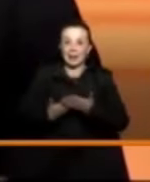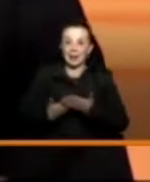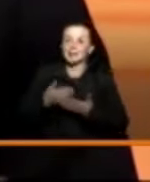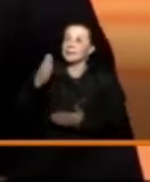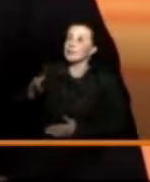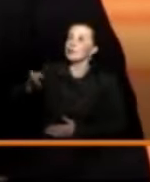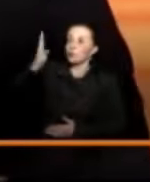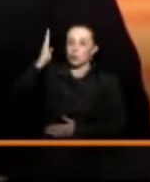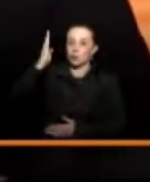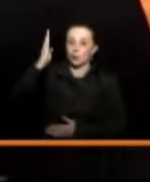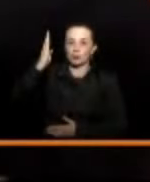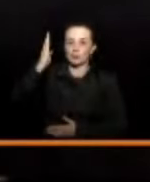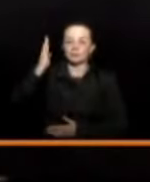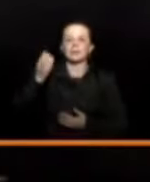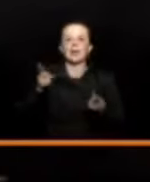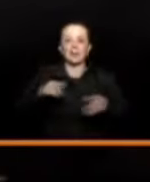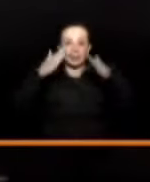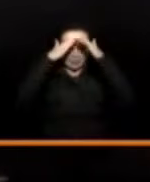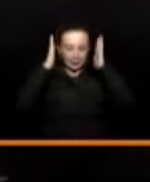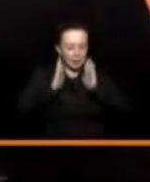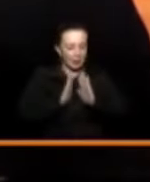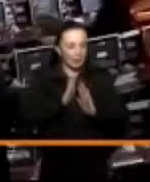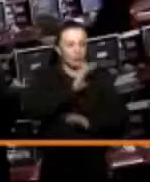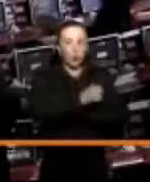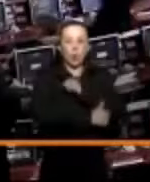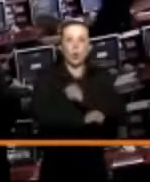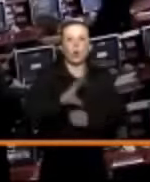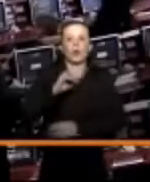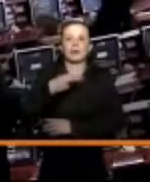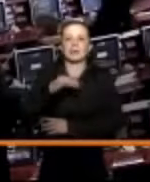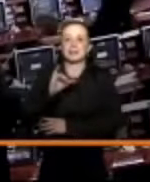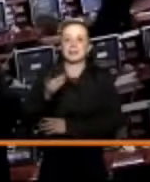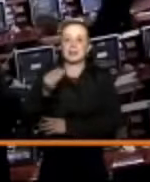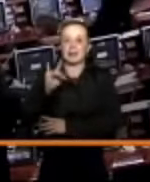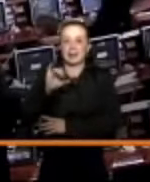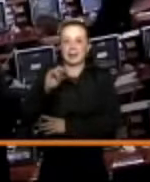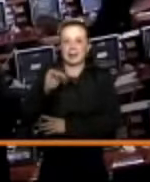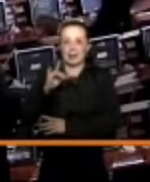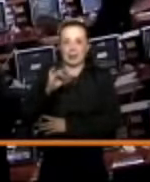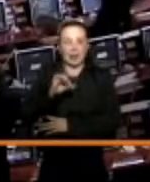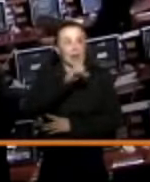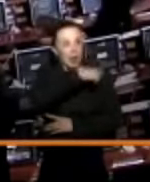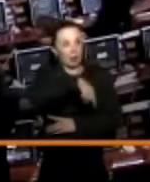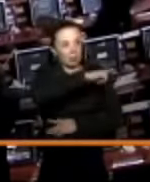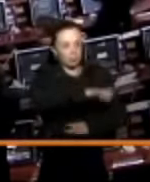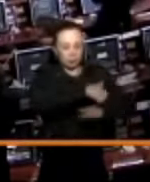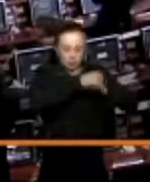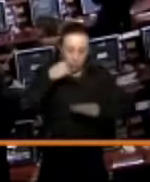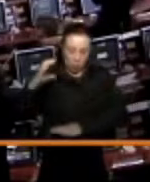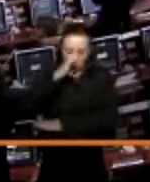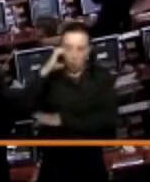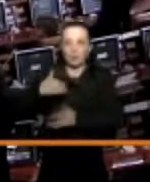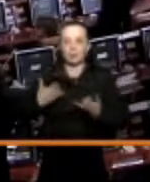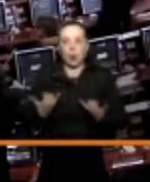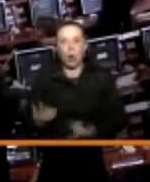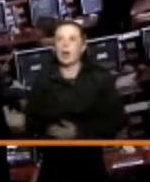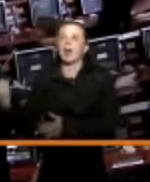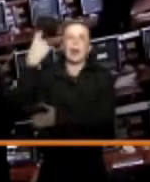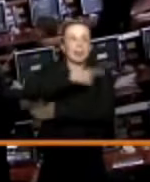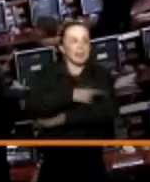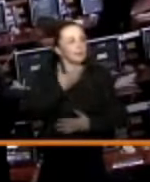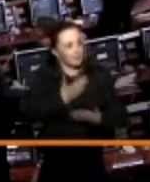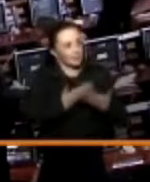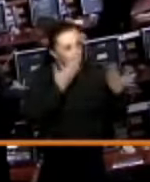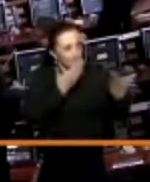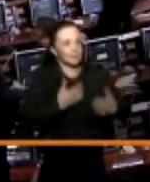Todopoderoso y a la Virgen de Chiquinquirá, patrona de Colombia, por este día. Es